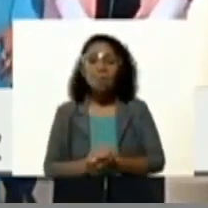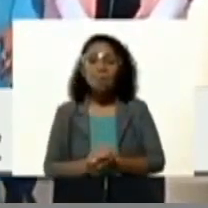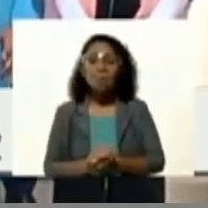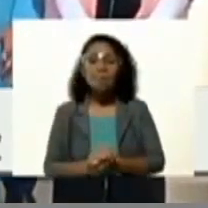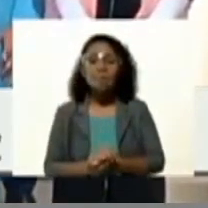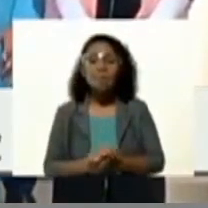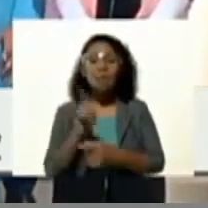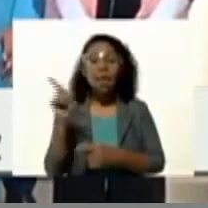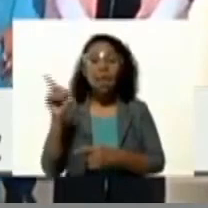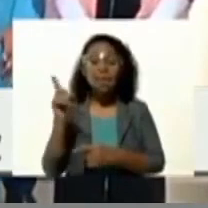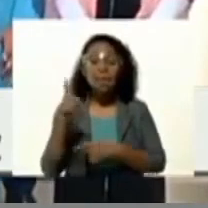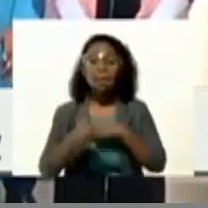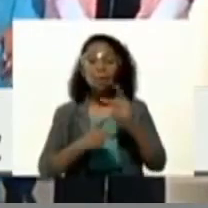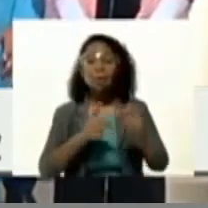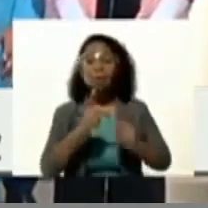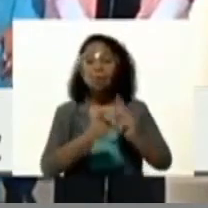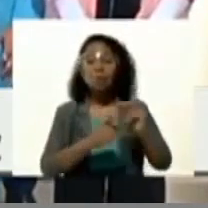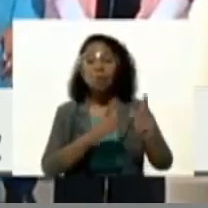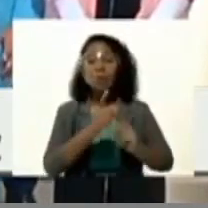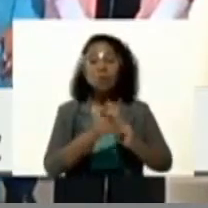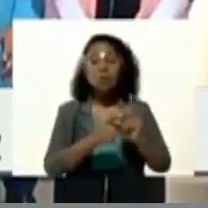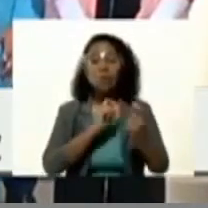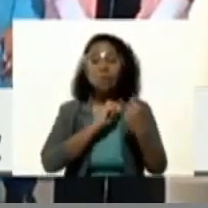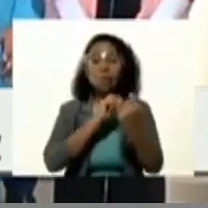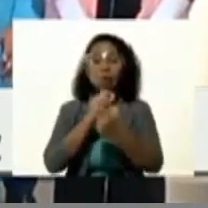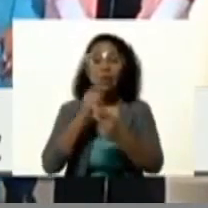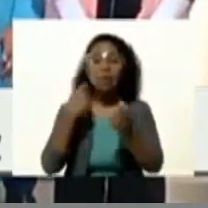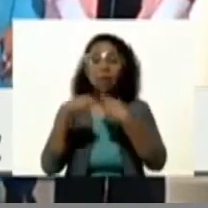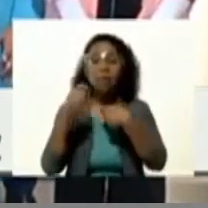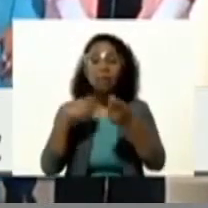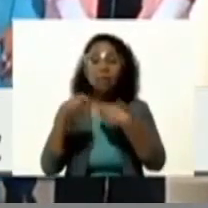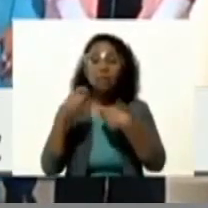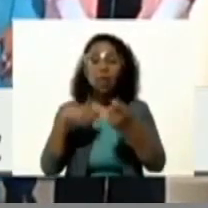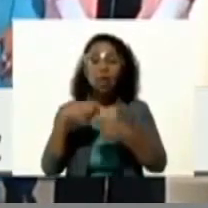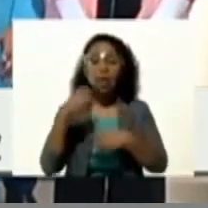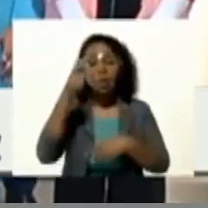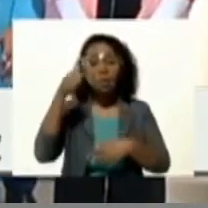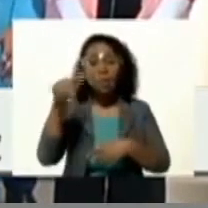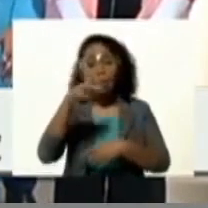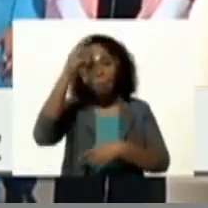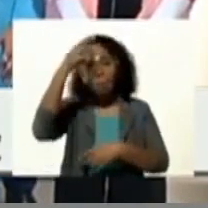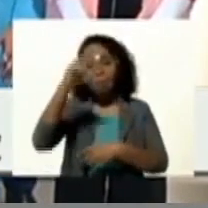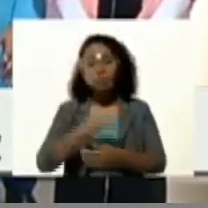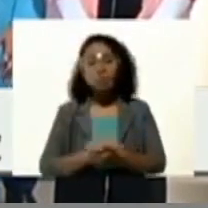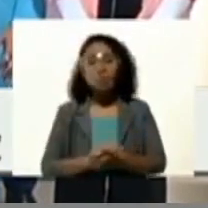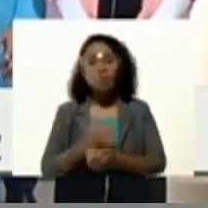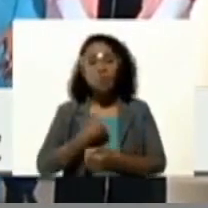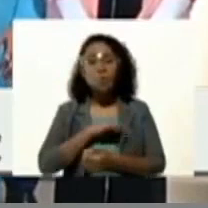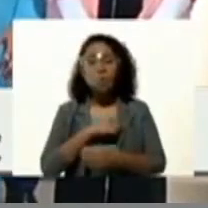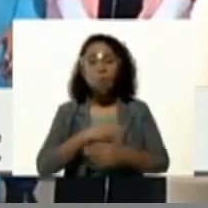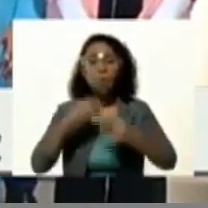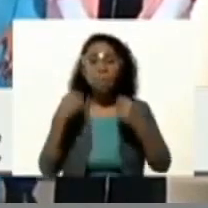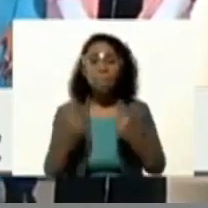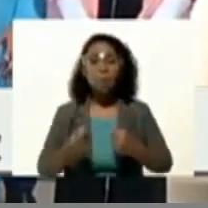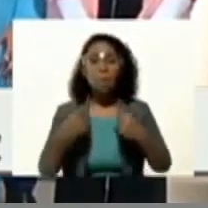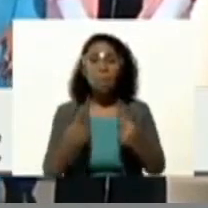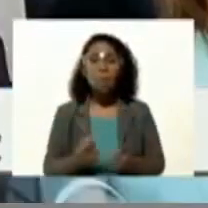los efectos de este proceso de diálogo y negociación en la Ciudad de México, hemos